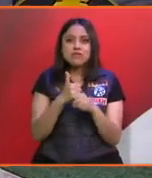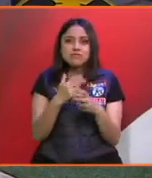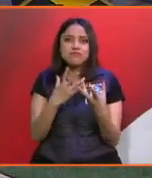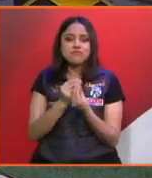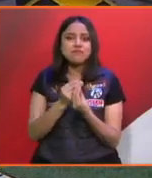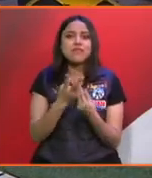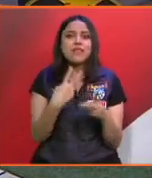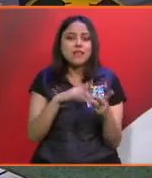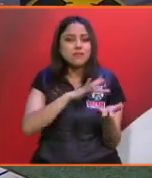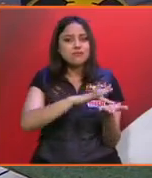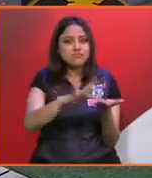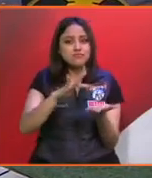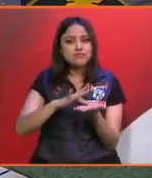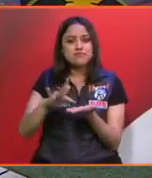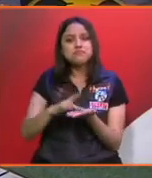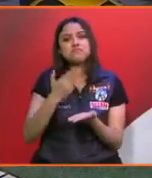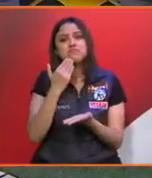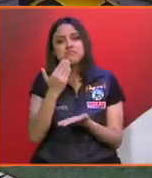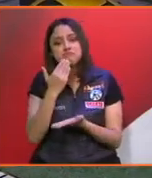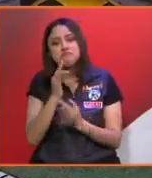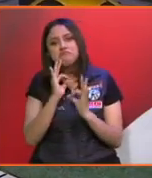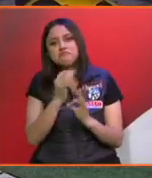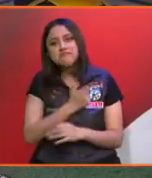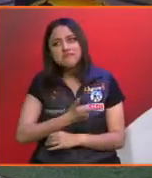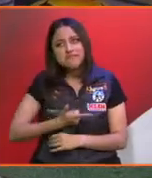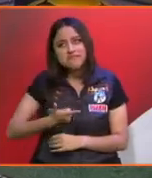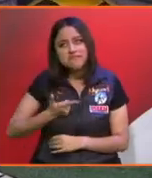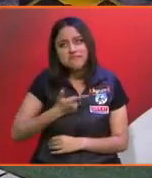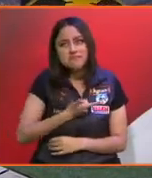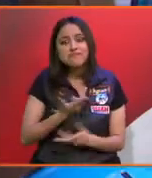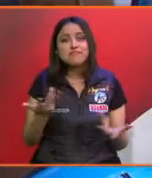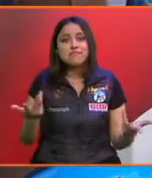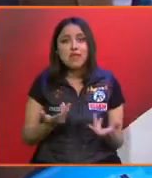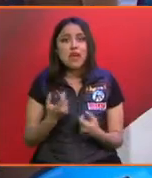aquí apoyando con esta noble causa. Como podrán